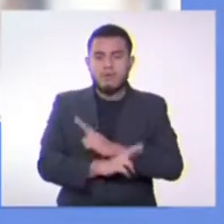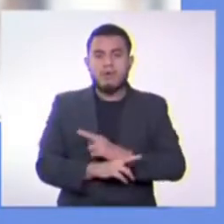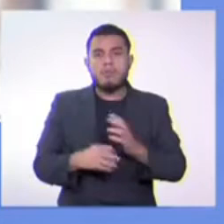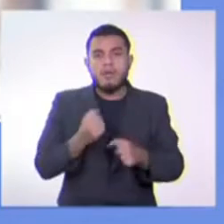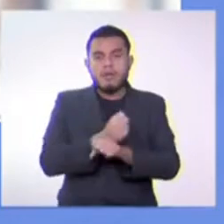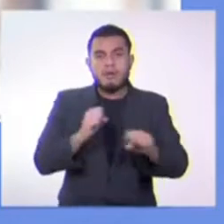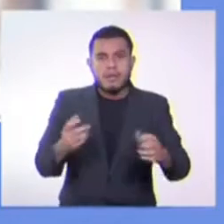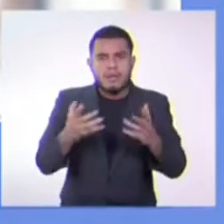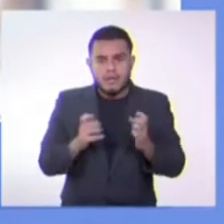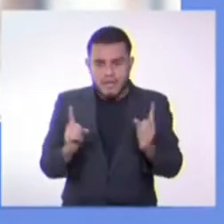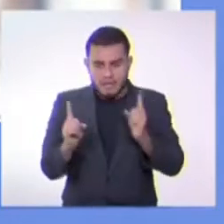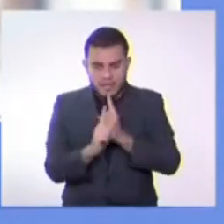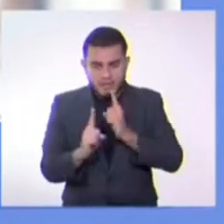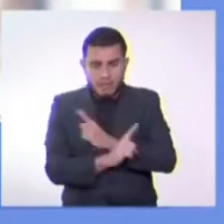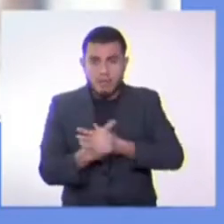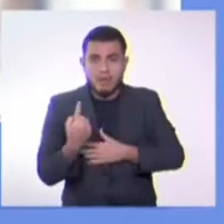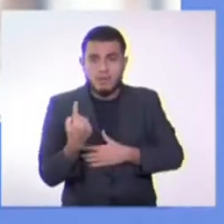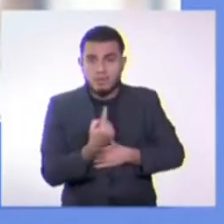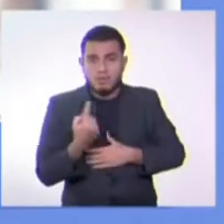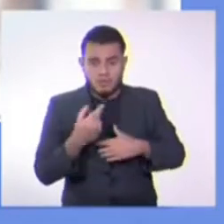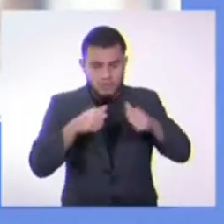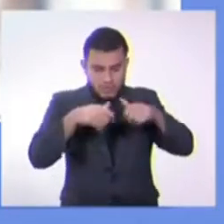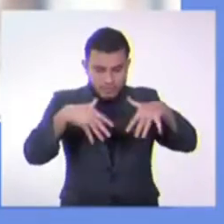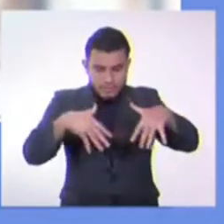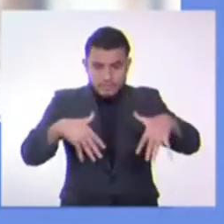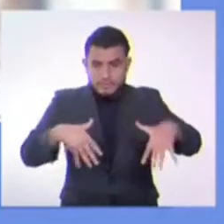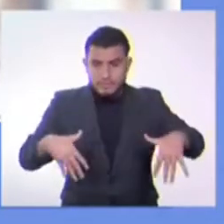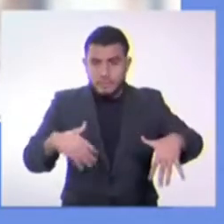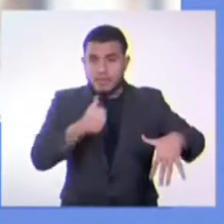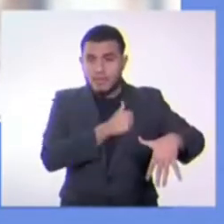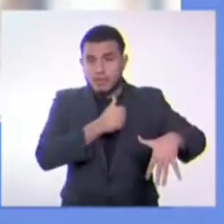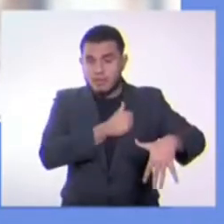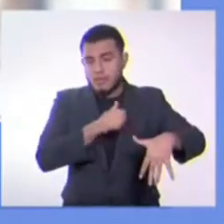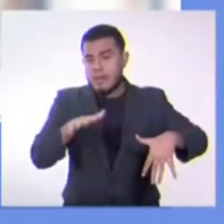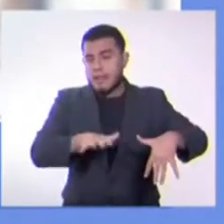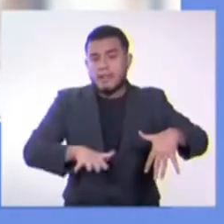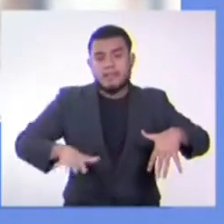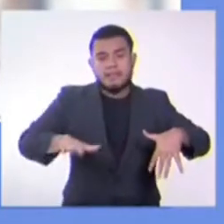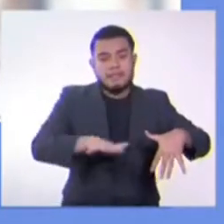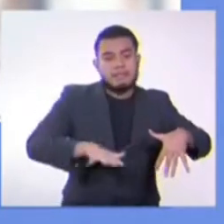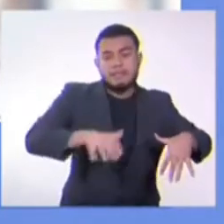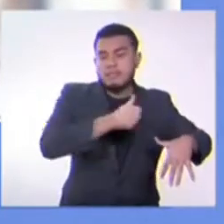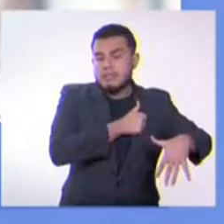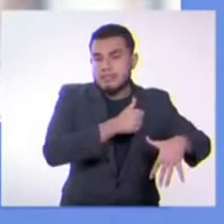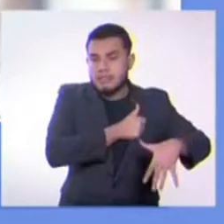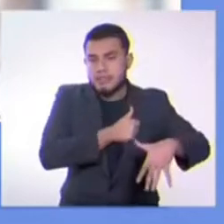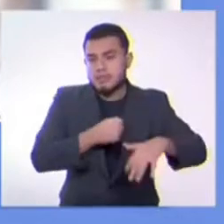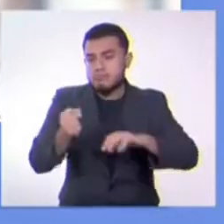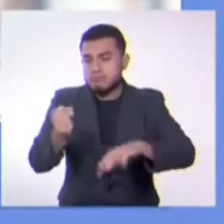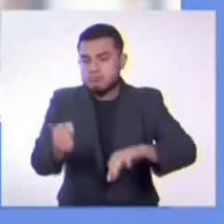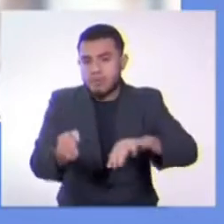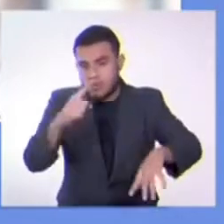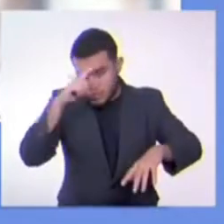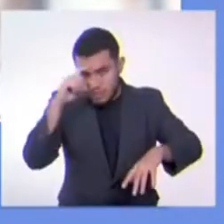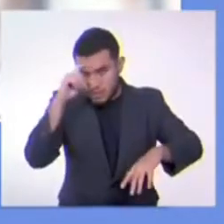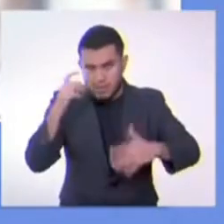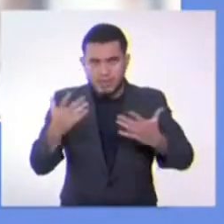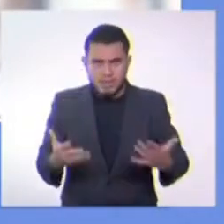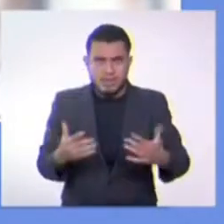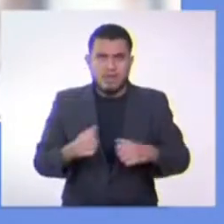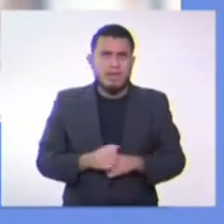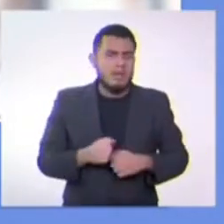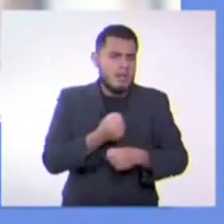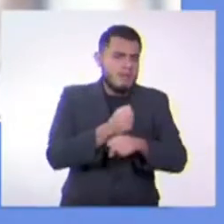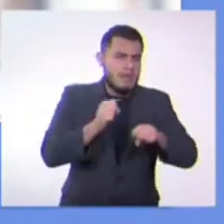buscaban transformar únicamente la estructura de la tenencia de la tierra. En realidad debe entenderse que tanto liberales radicales